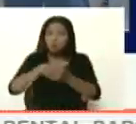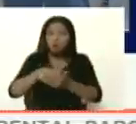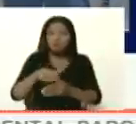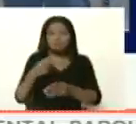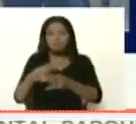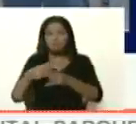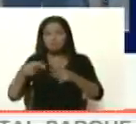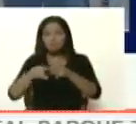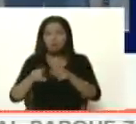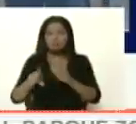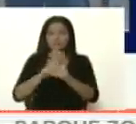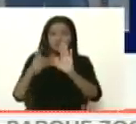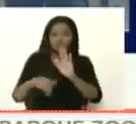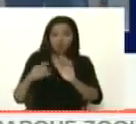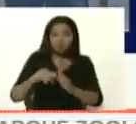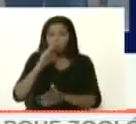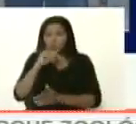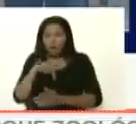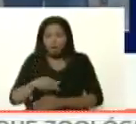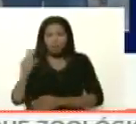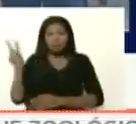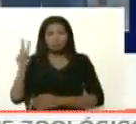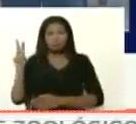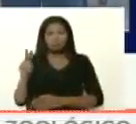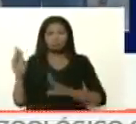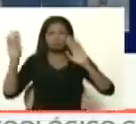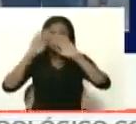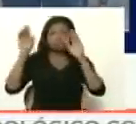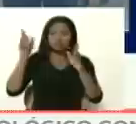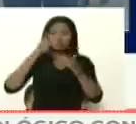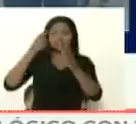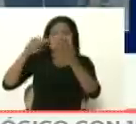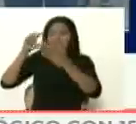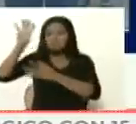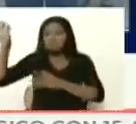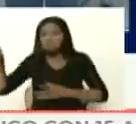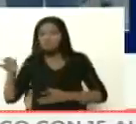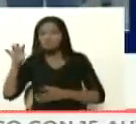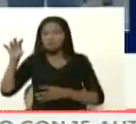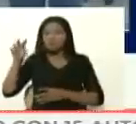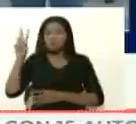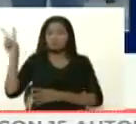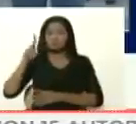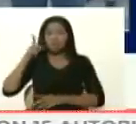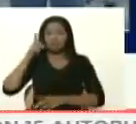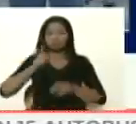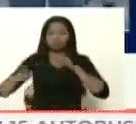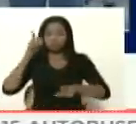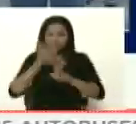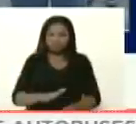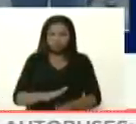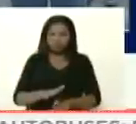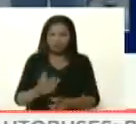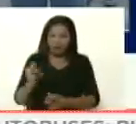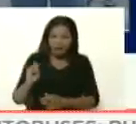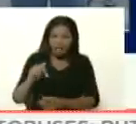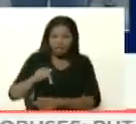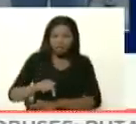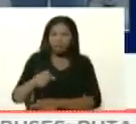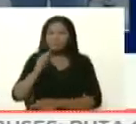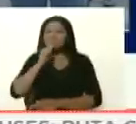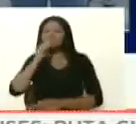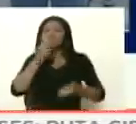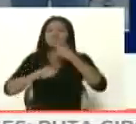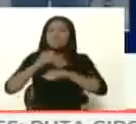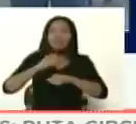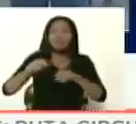el Estado de Derecho. En el mundo hay quien dice que en Venezuela hay dictadura. Quien ha defendido el